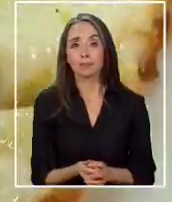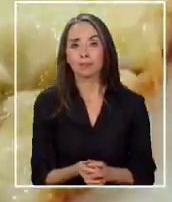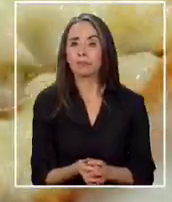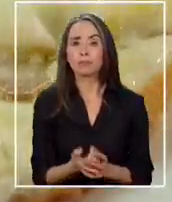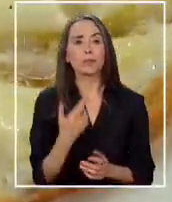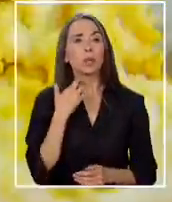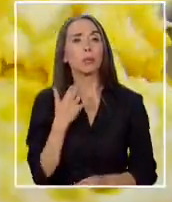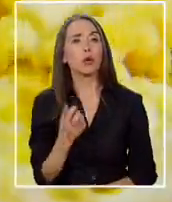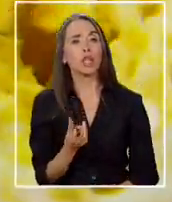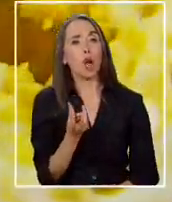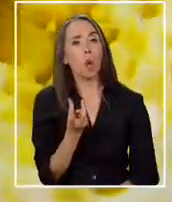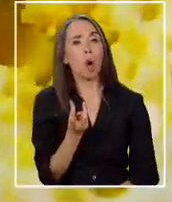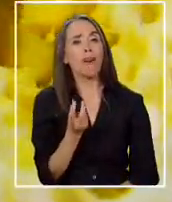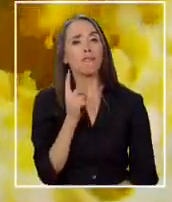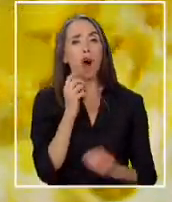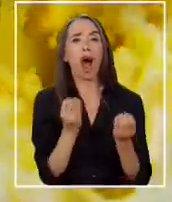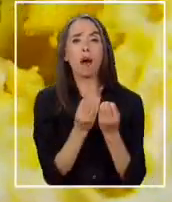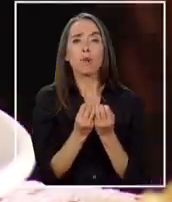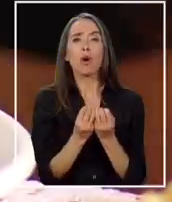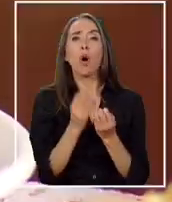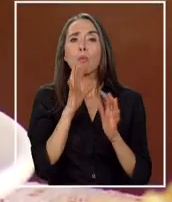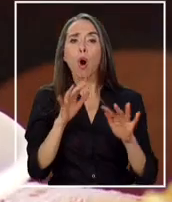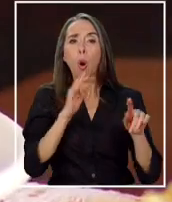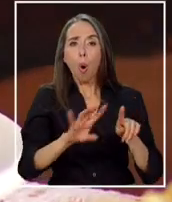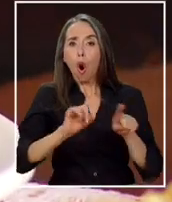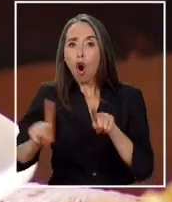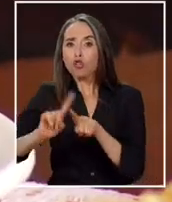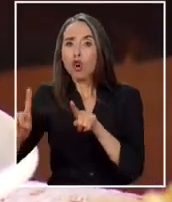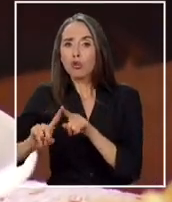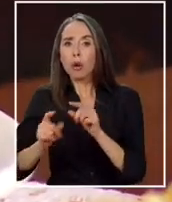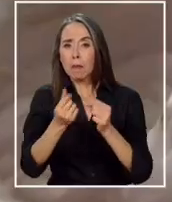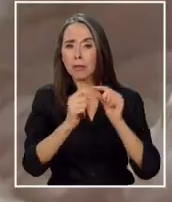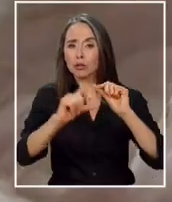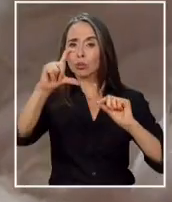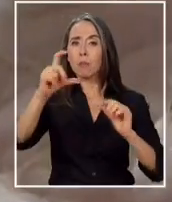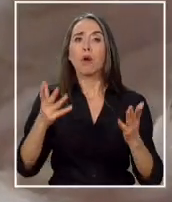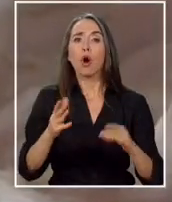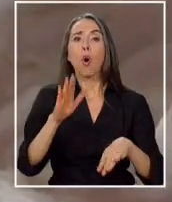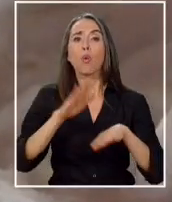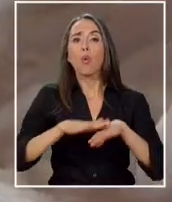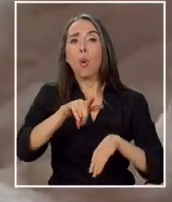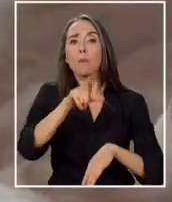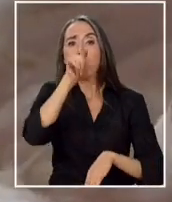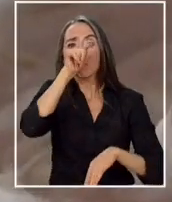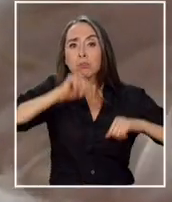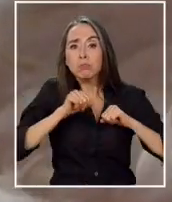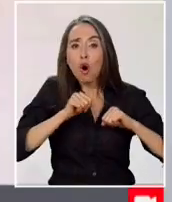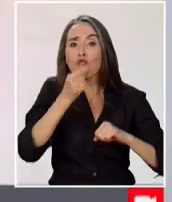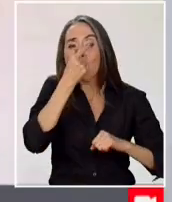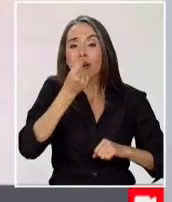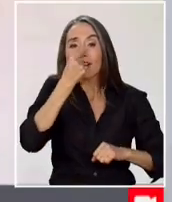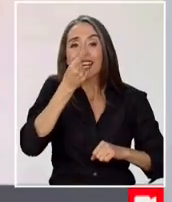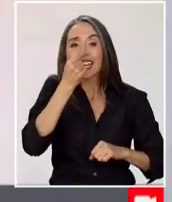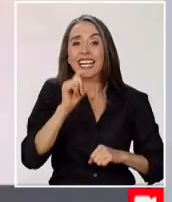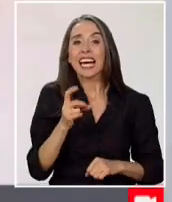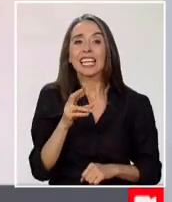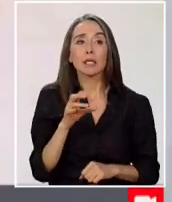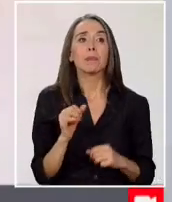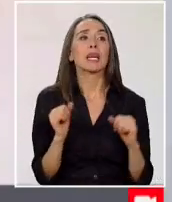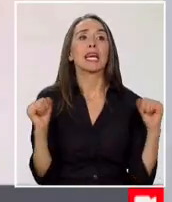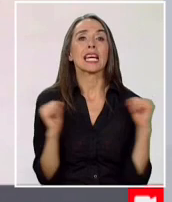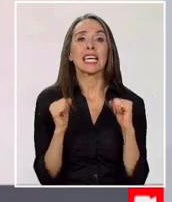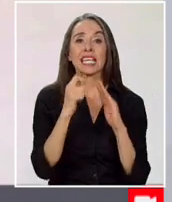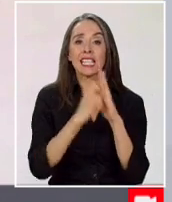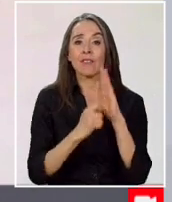Pero ¿por qué un producto tan común, útil y versátil puede subir tanto de precio? La gripe aviar parece no ser el único factor. En el invierno no existe